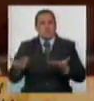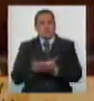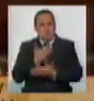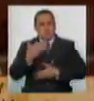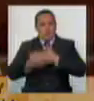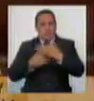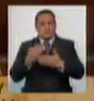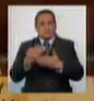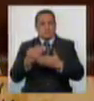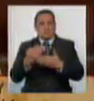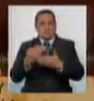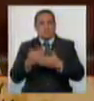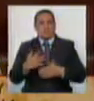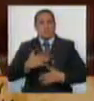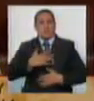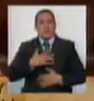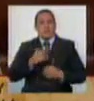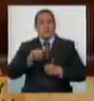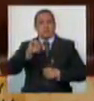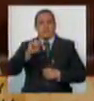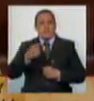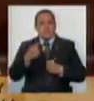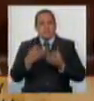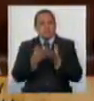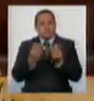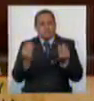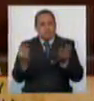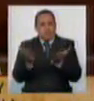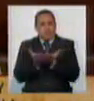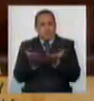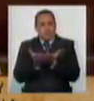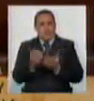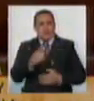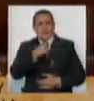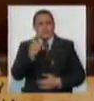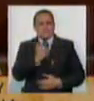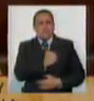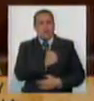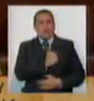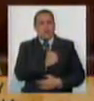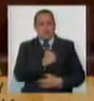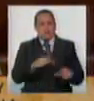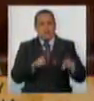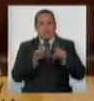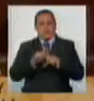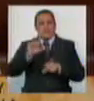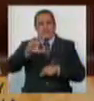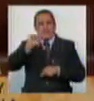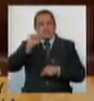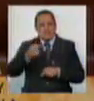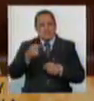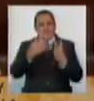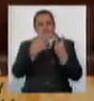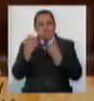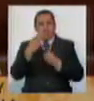estrategia. En 1000 escuelas secundarias, donde estudian 340.000 jóvenes,